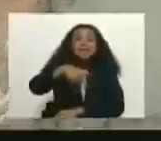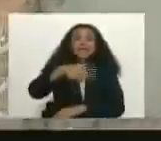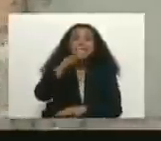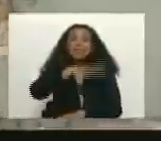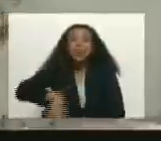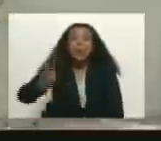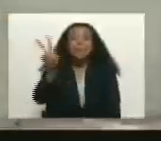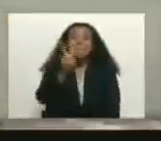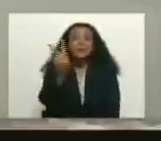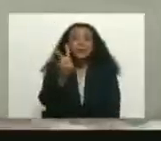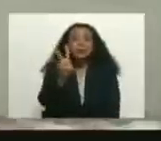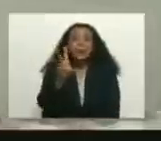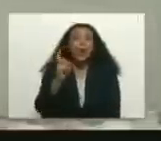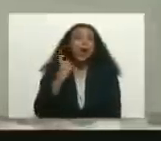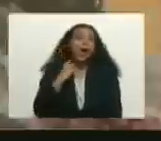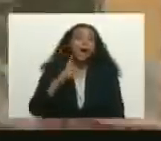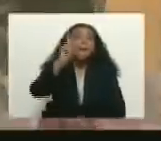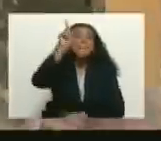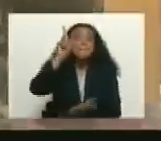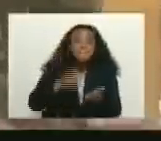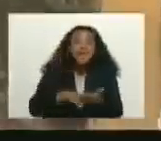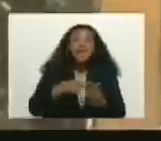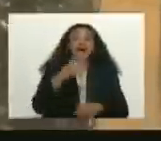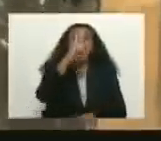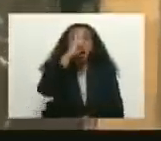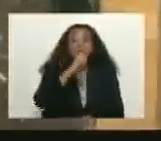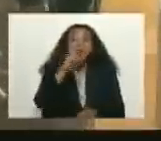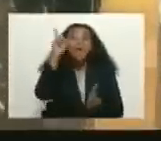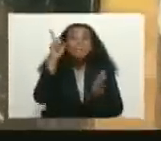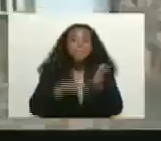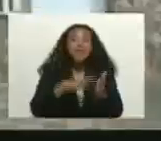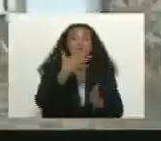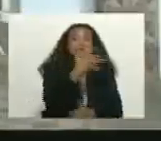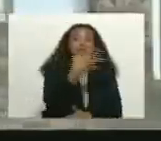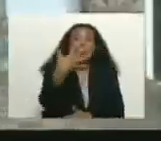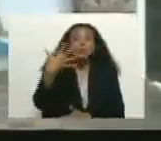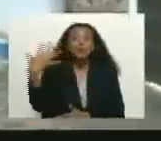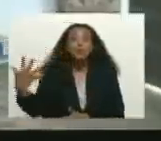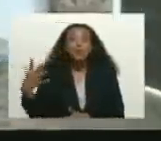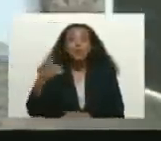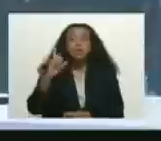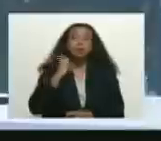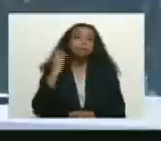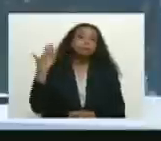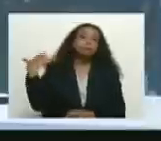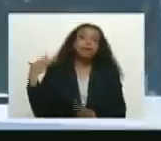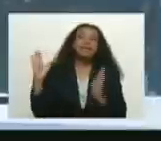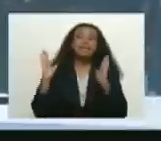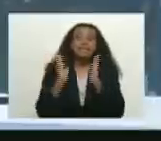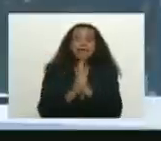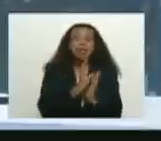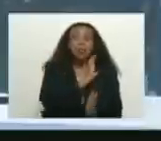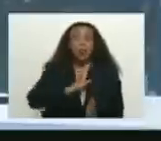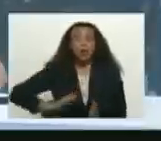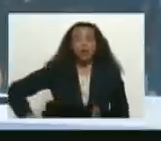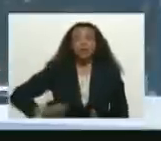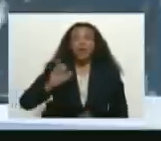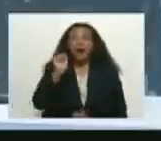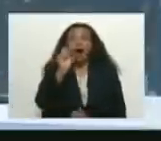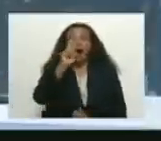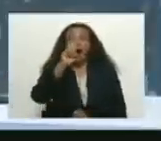país. ¿Verdad, chica? 1555. Ese dato no me lo habían puesto aquí. Santo Cristo de Aranza. Así es.